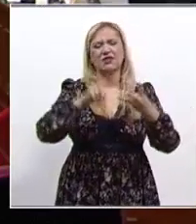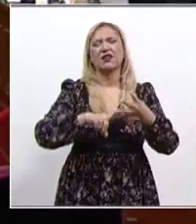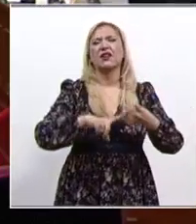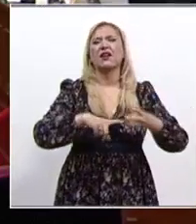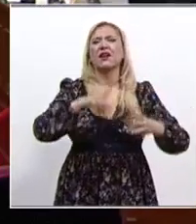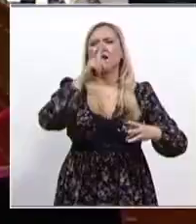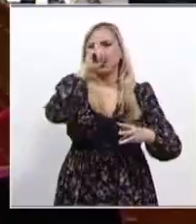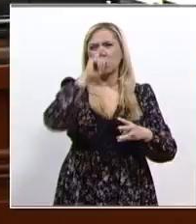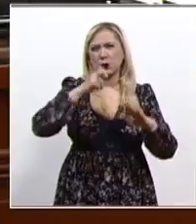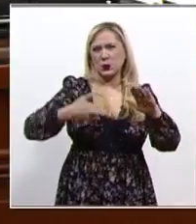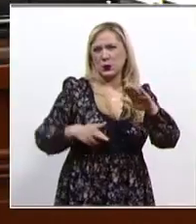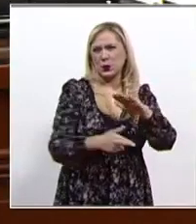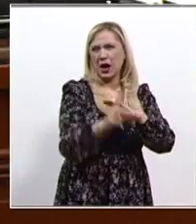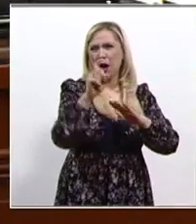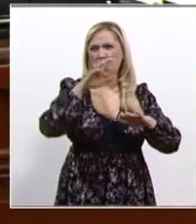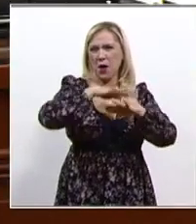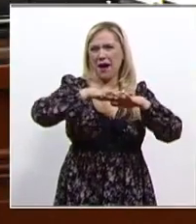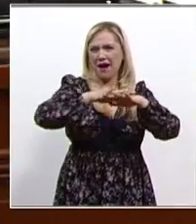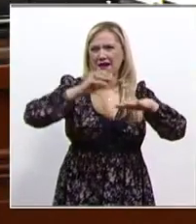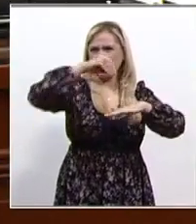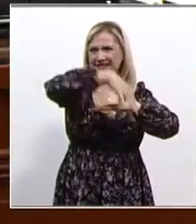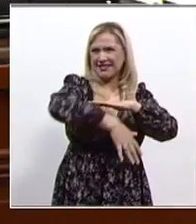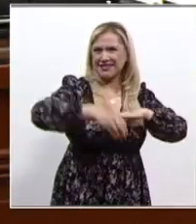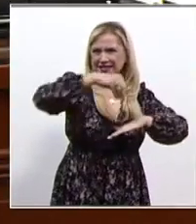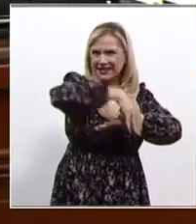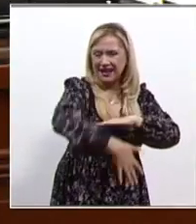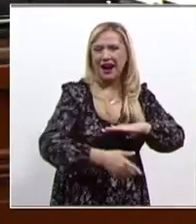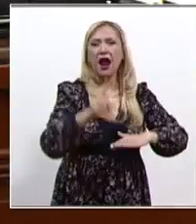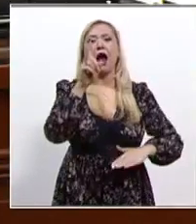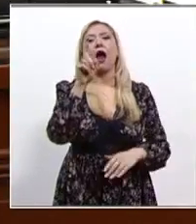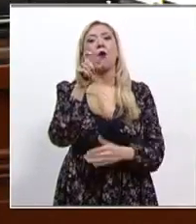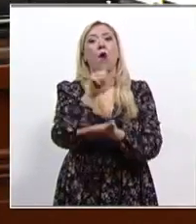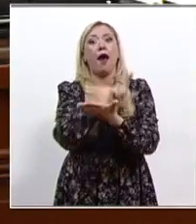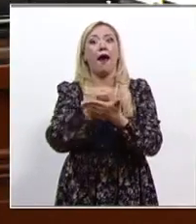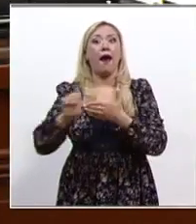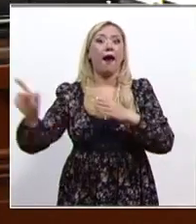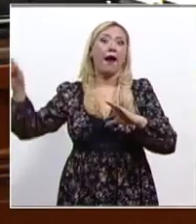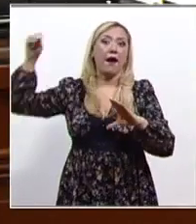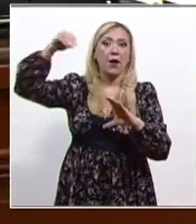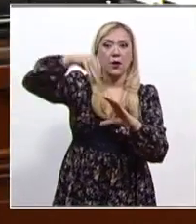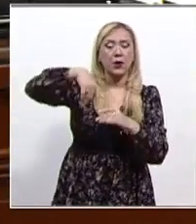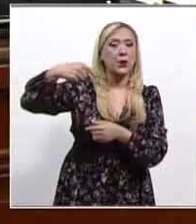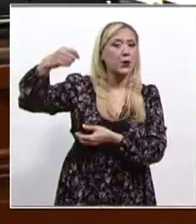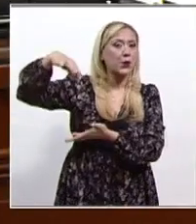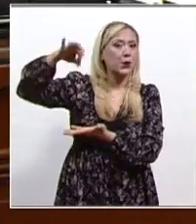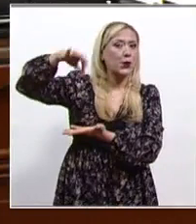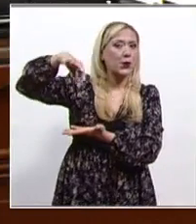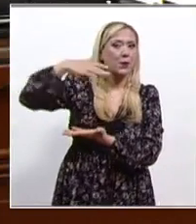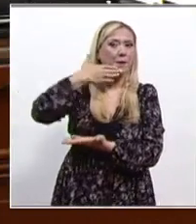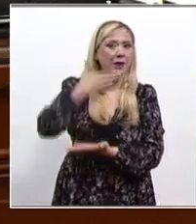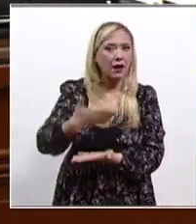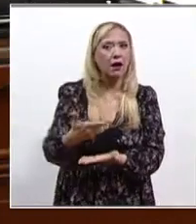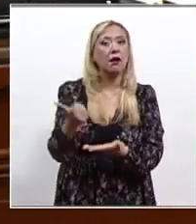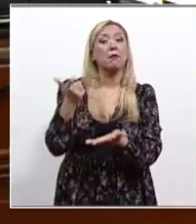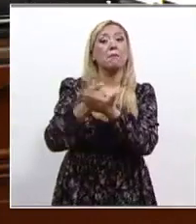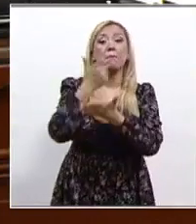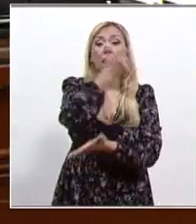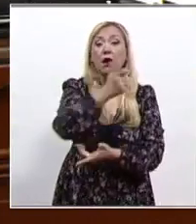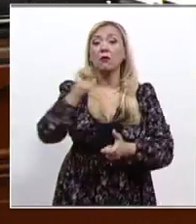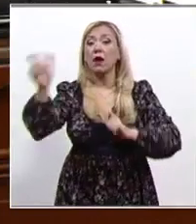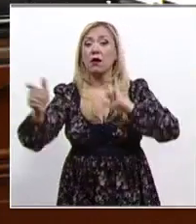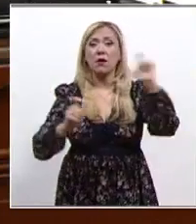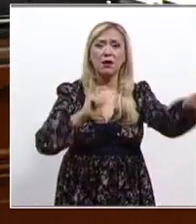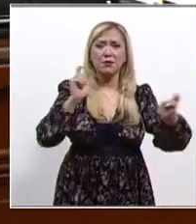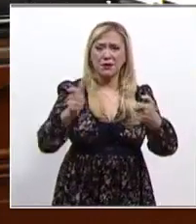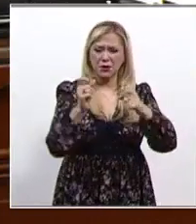Respecto de establecían este cobro a una autoridad administrativa. Le correspondía